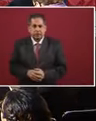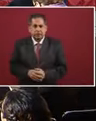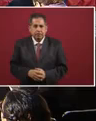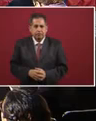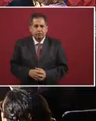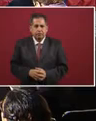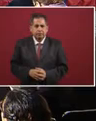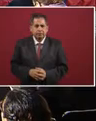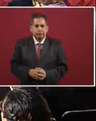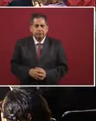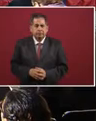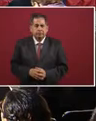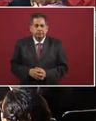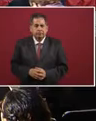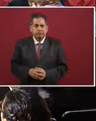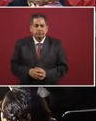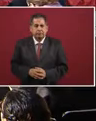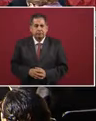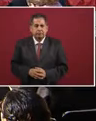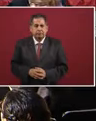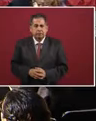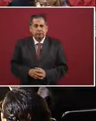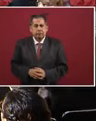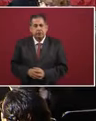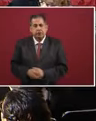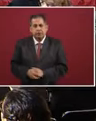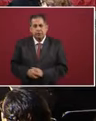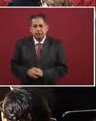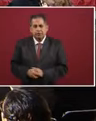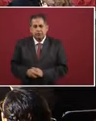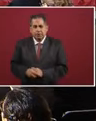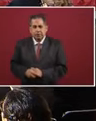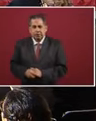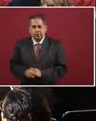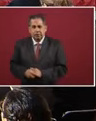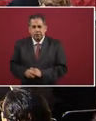Carrillo Puerto. Aquí lo voy a hacer también.